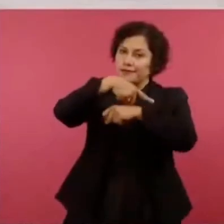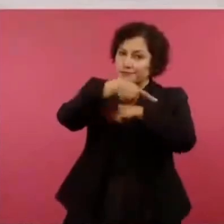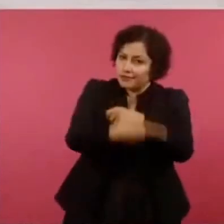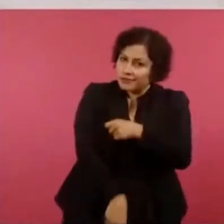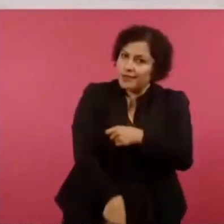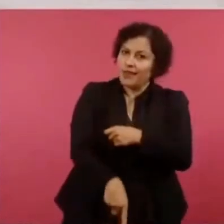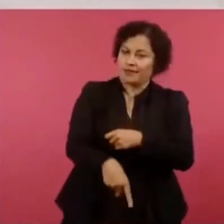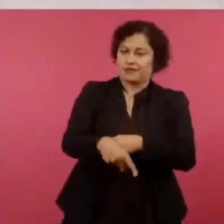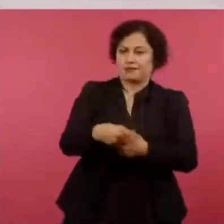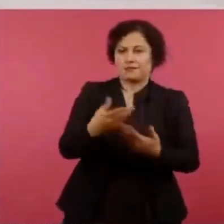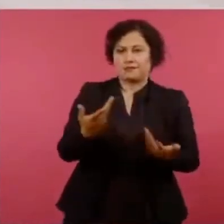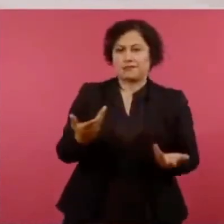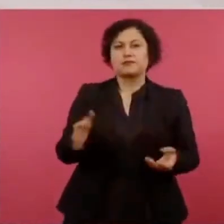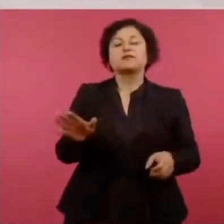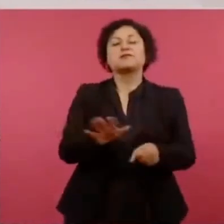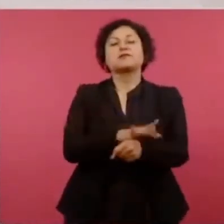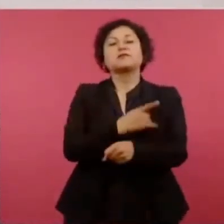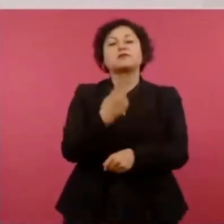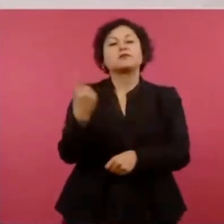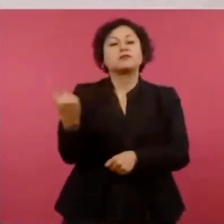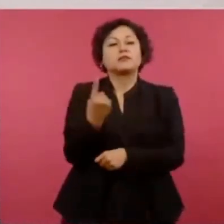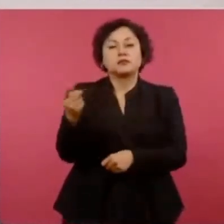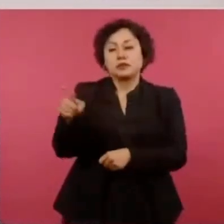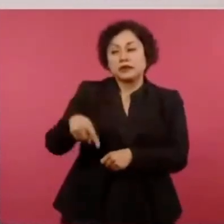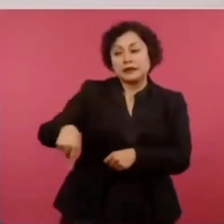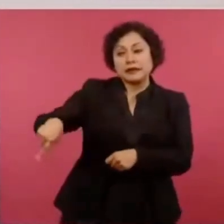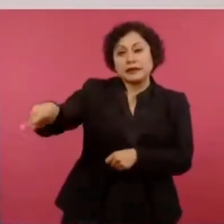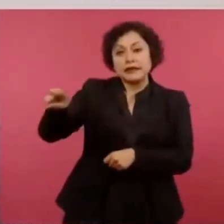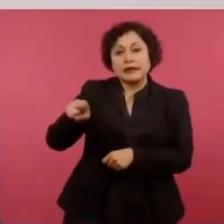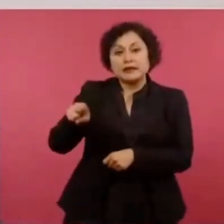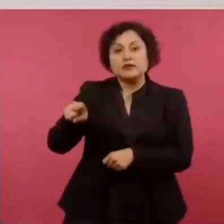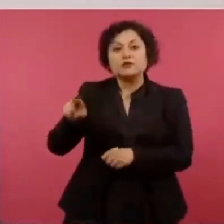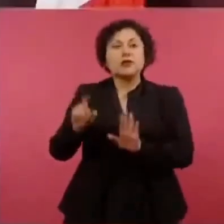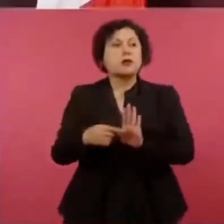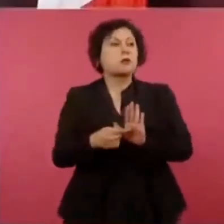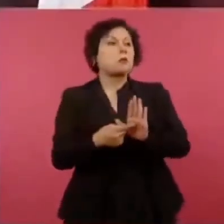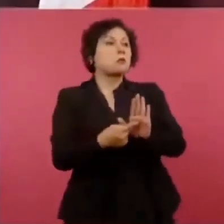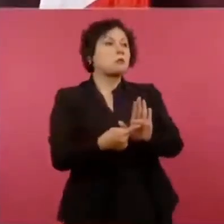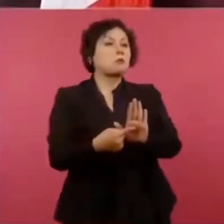porque son los que propagan la idea